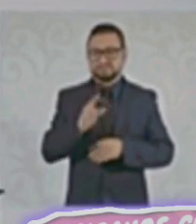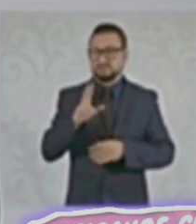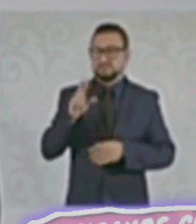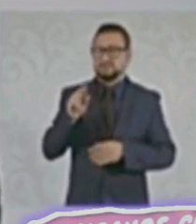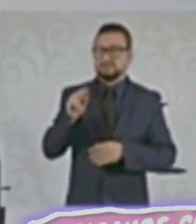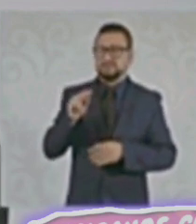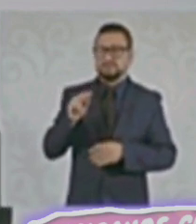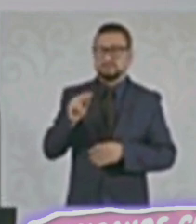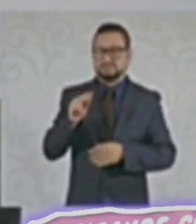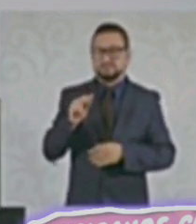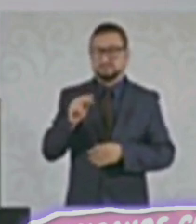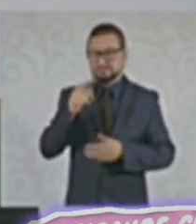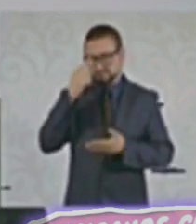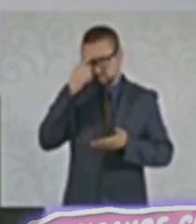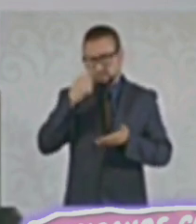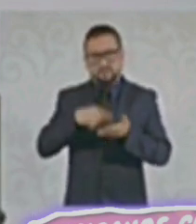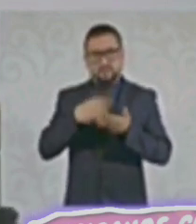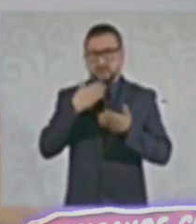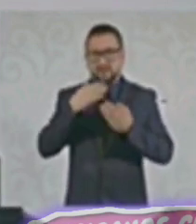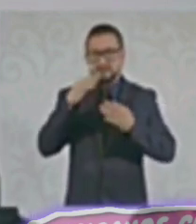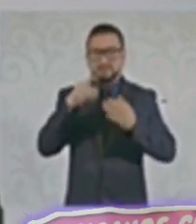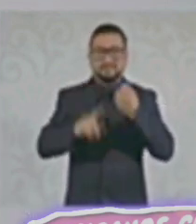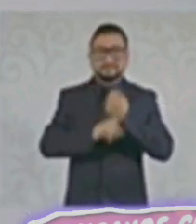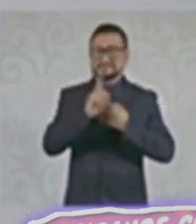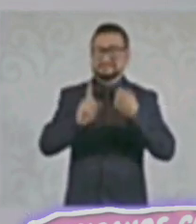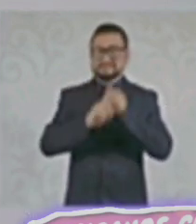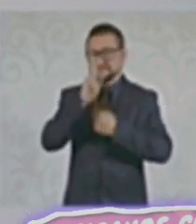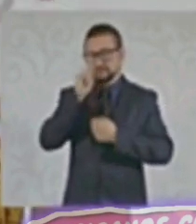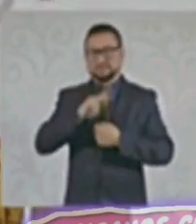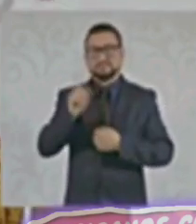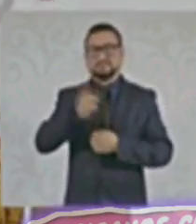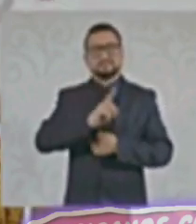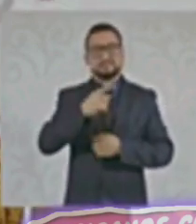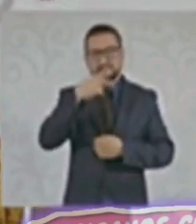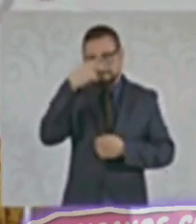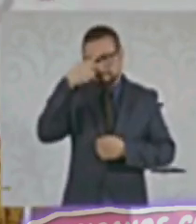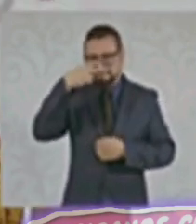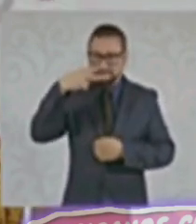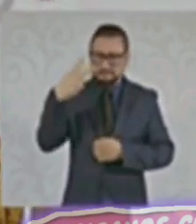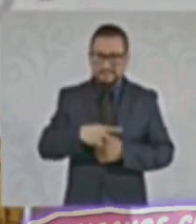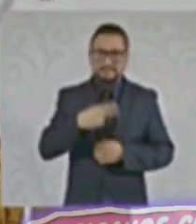crisis, yo no creo que haya crisis. México está muy bien,